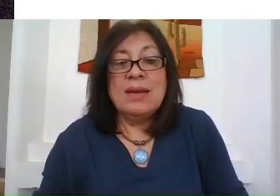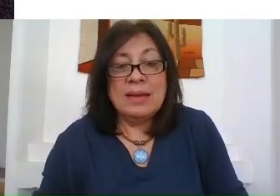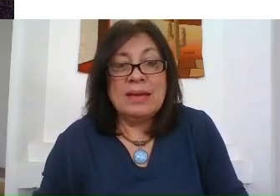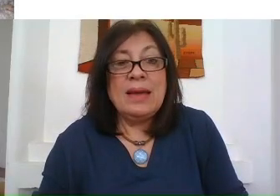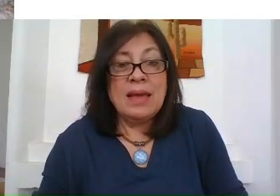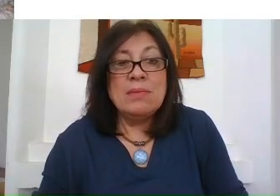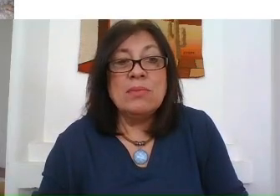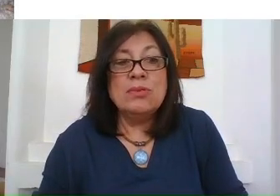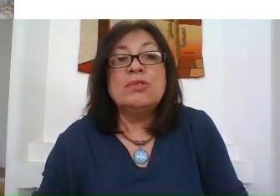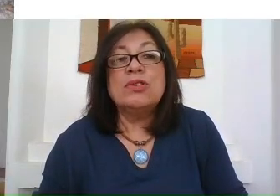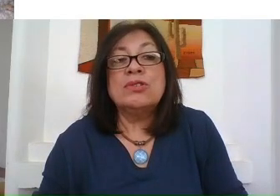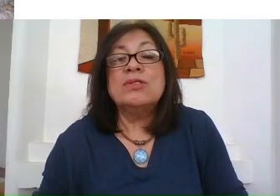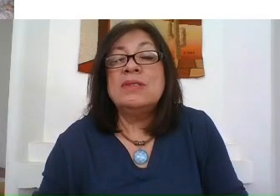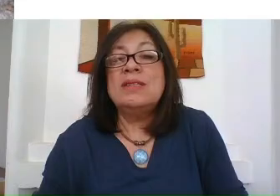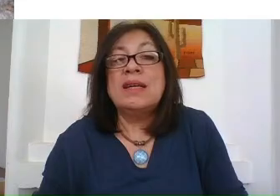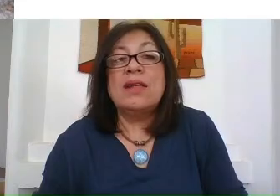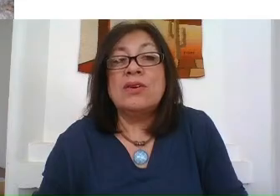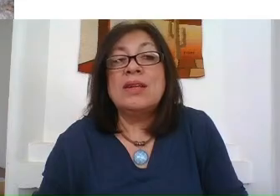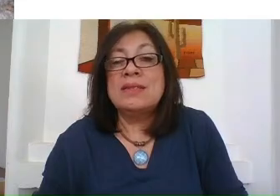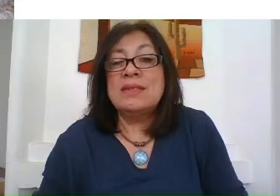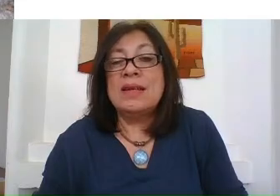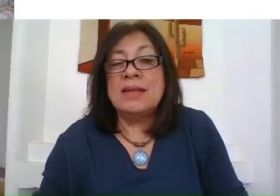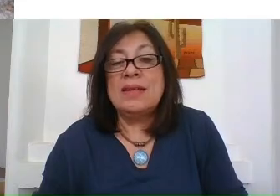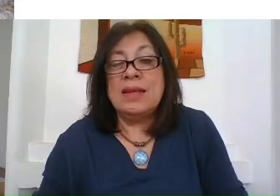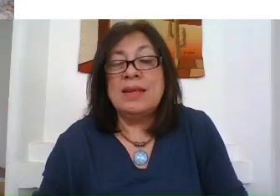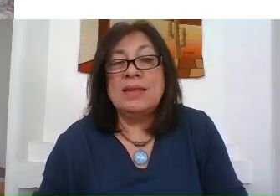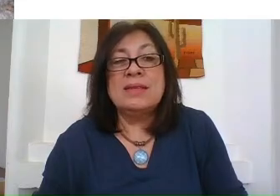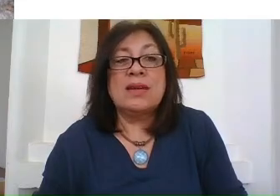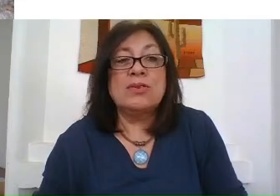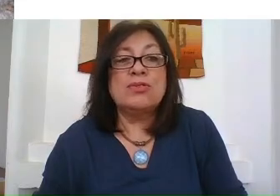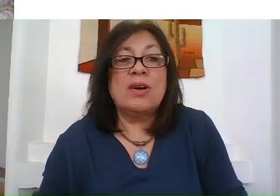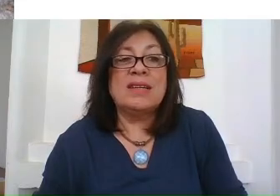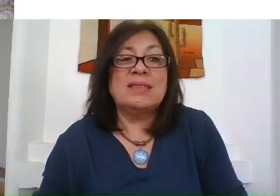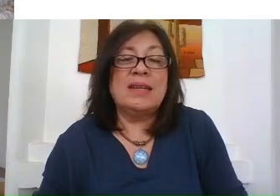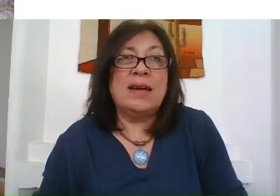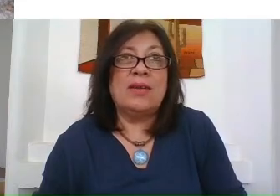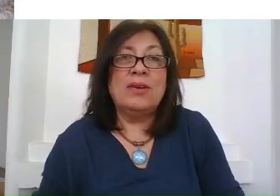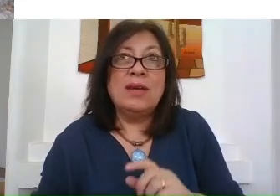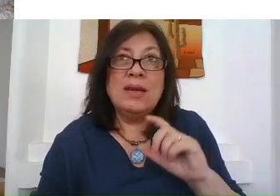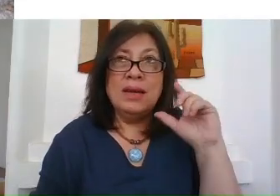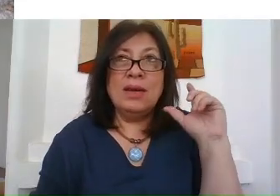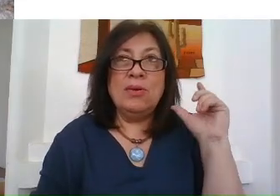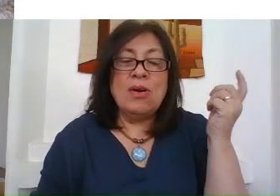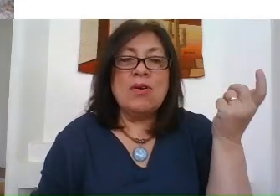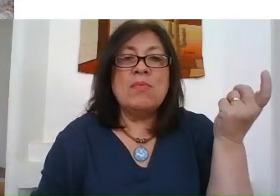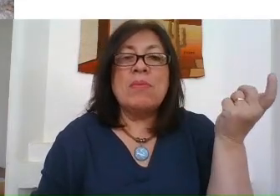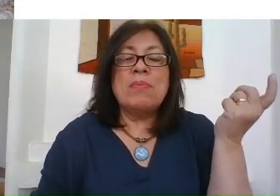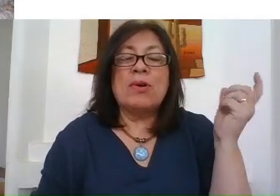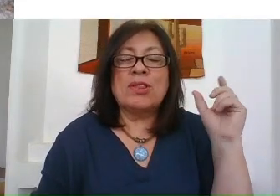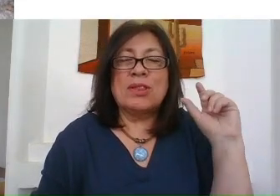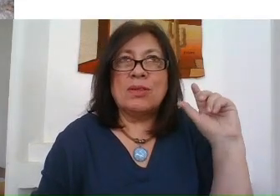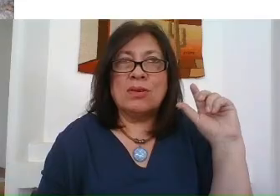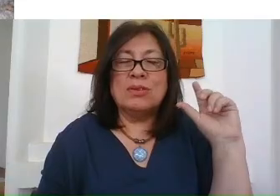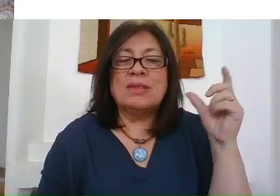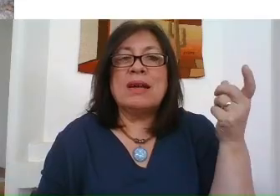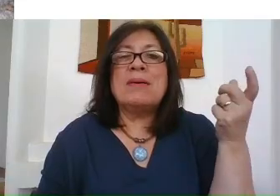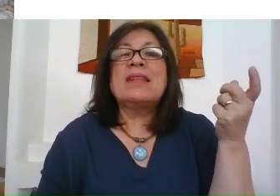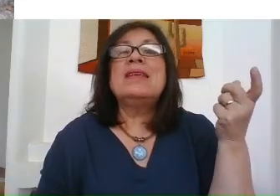adquisición. Y hay muchos indicadores de este desarrollo acelerado, que uno como